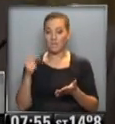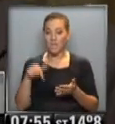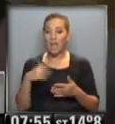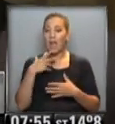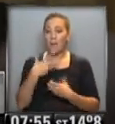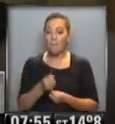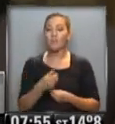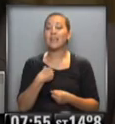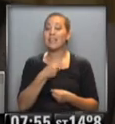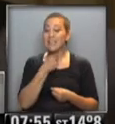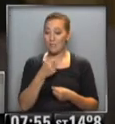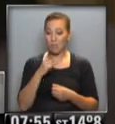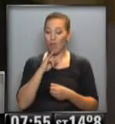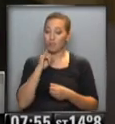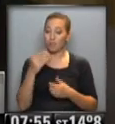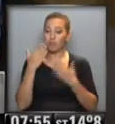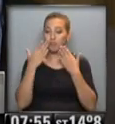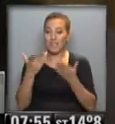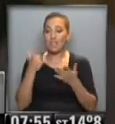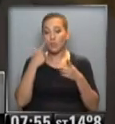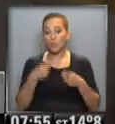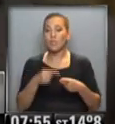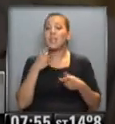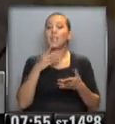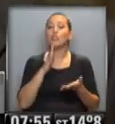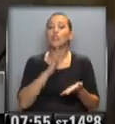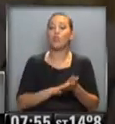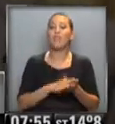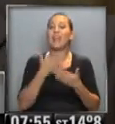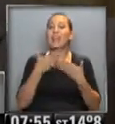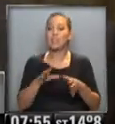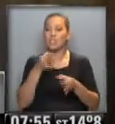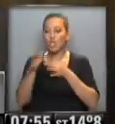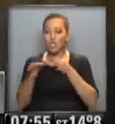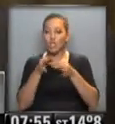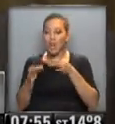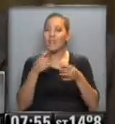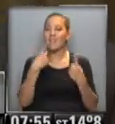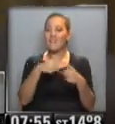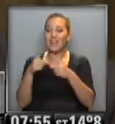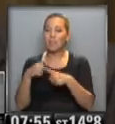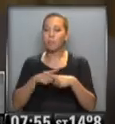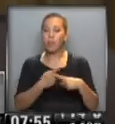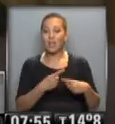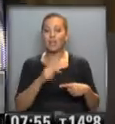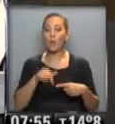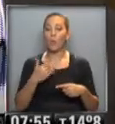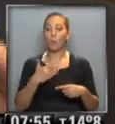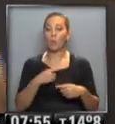pero le quisimos dar un marco institucional que tiene que ver con este inicio de diálogo de las fuerzas políticas de la ciudad de Buenos Aires.